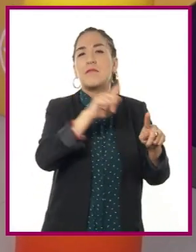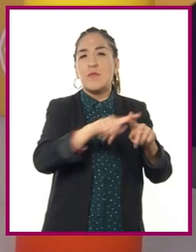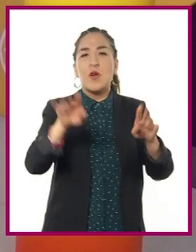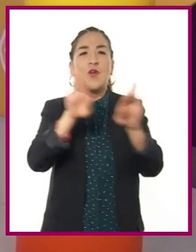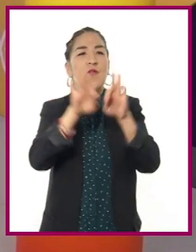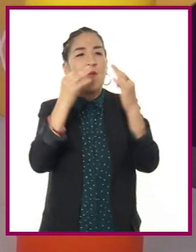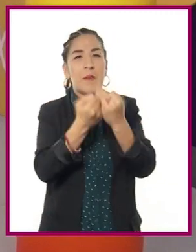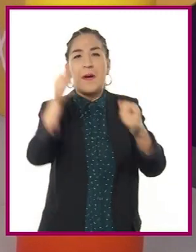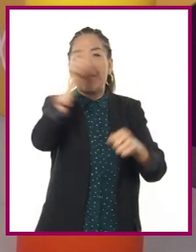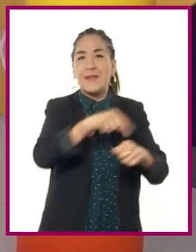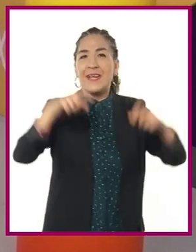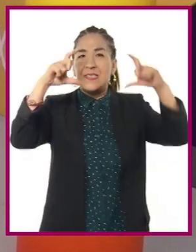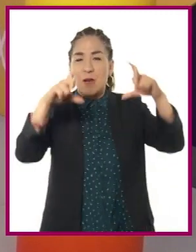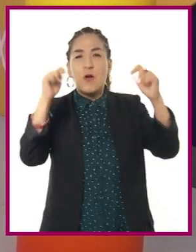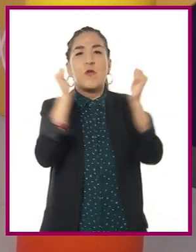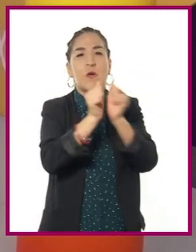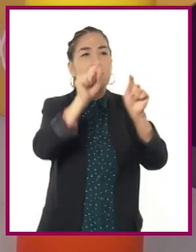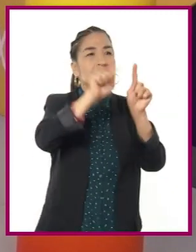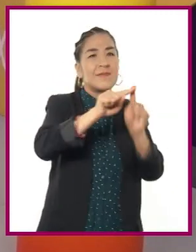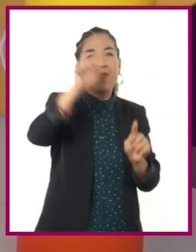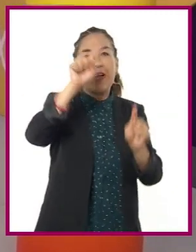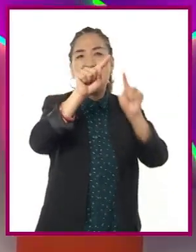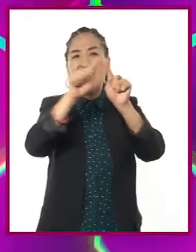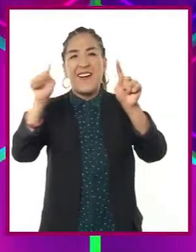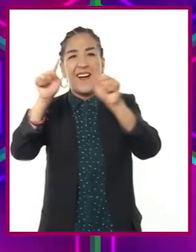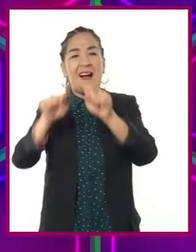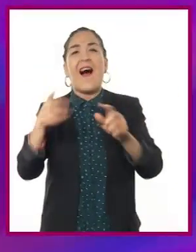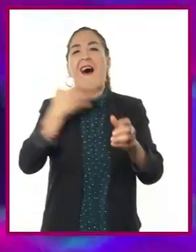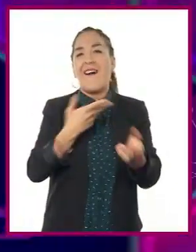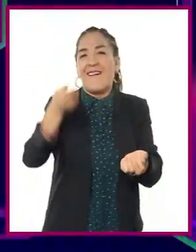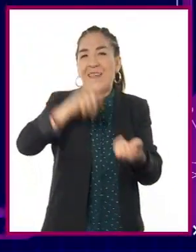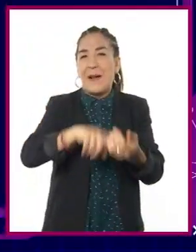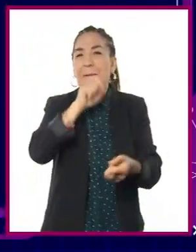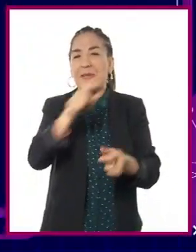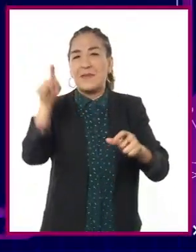la circunferencia y el polígono inscrito en ella.